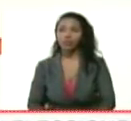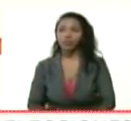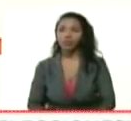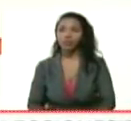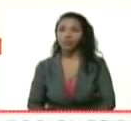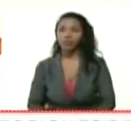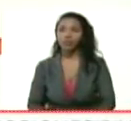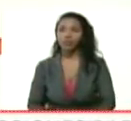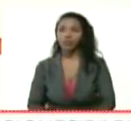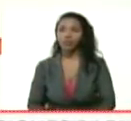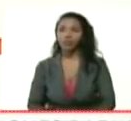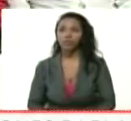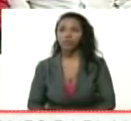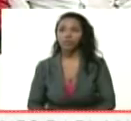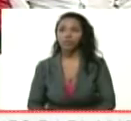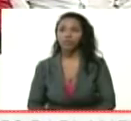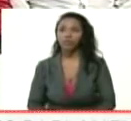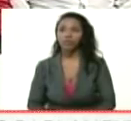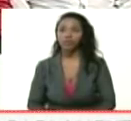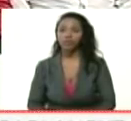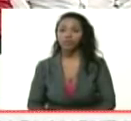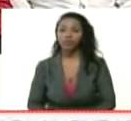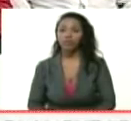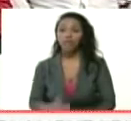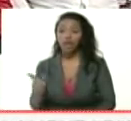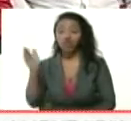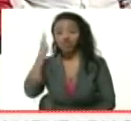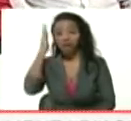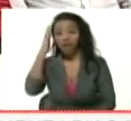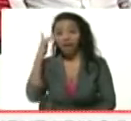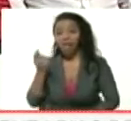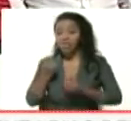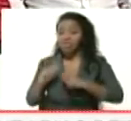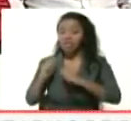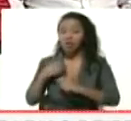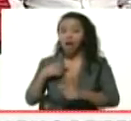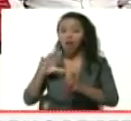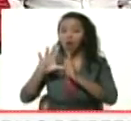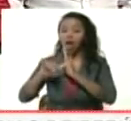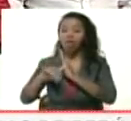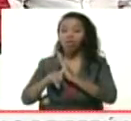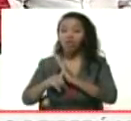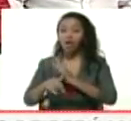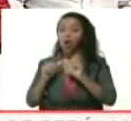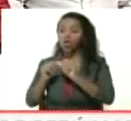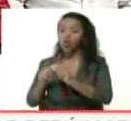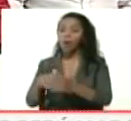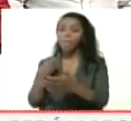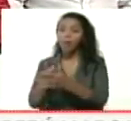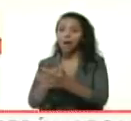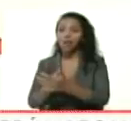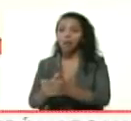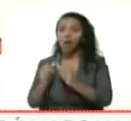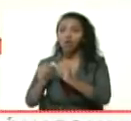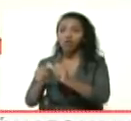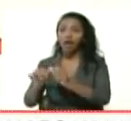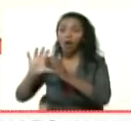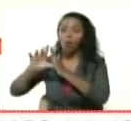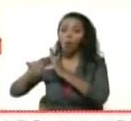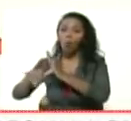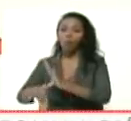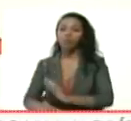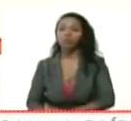Lo triste es que ellos saben que están tratando con ladrones y siguen dándole plata para que lo sigan robando.